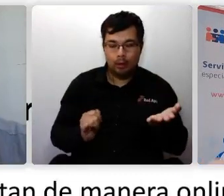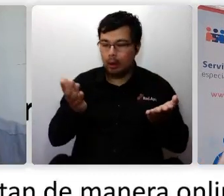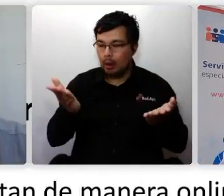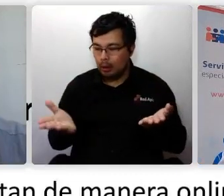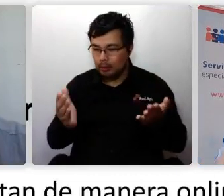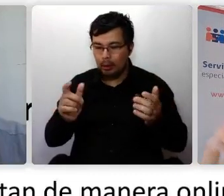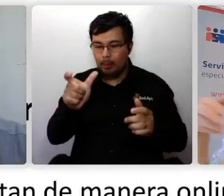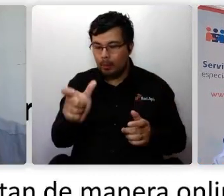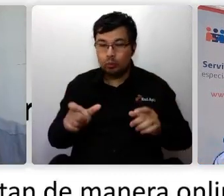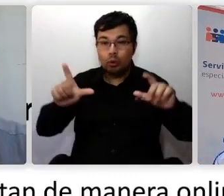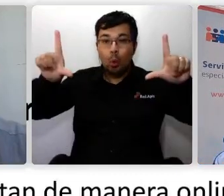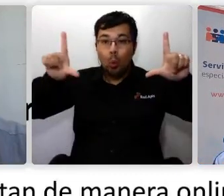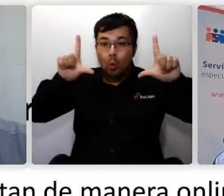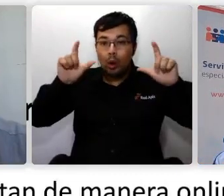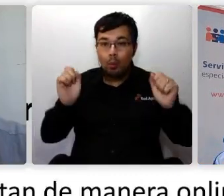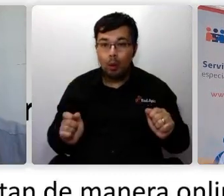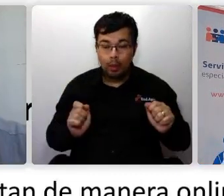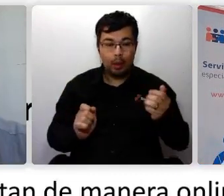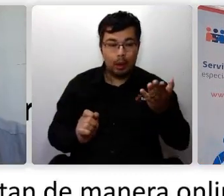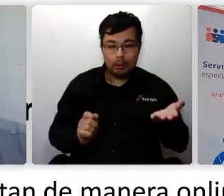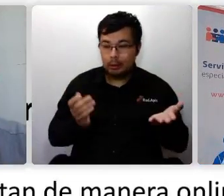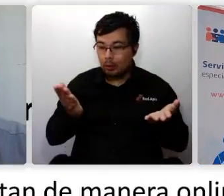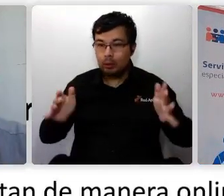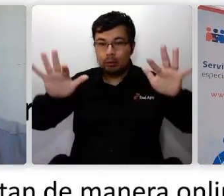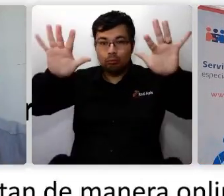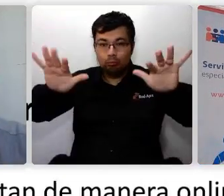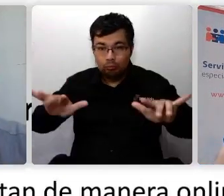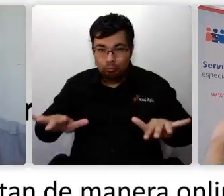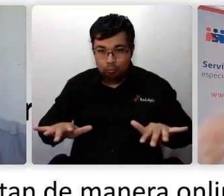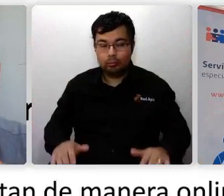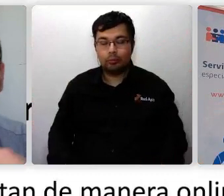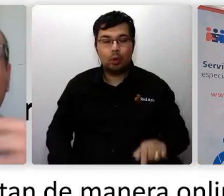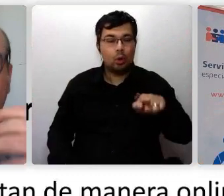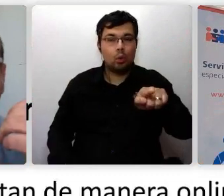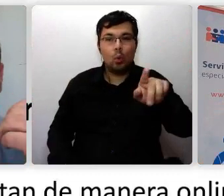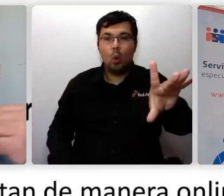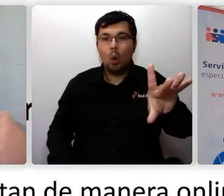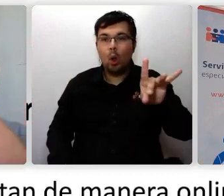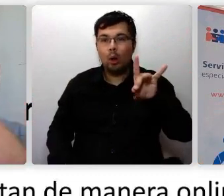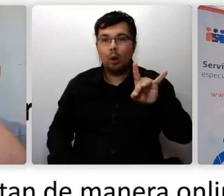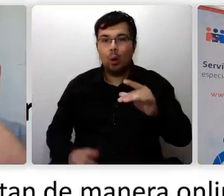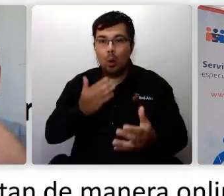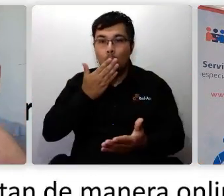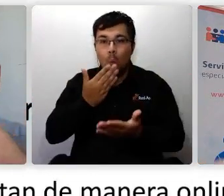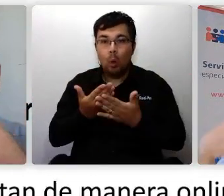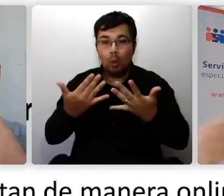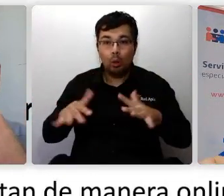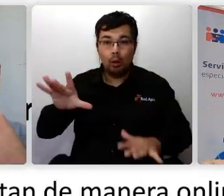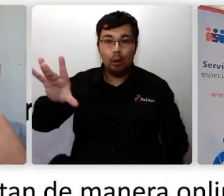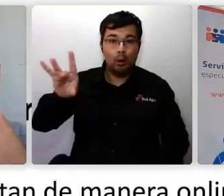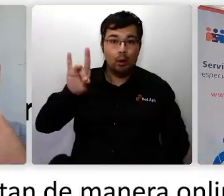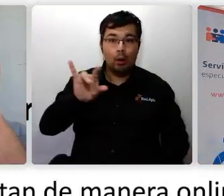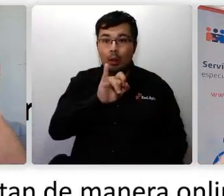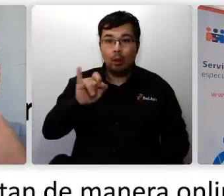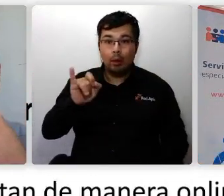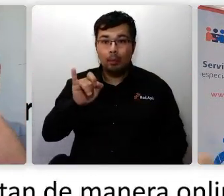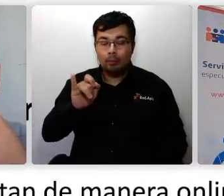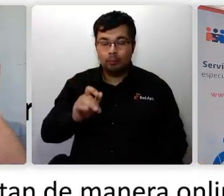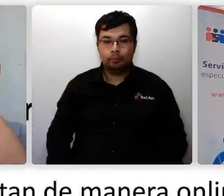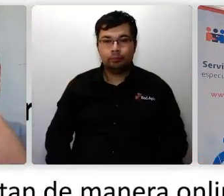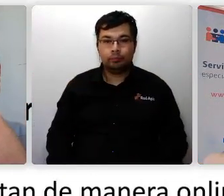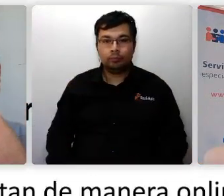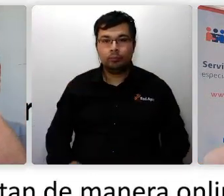así, tiene tales características. Uno elige la que más le conviene. Después que uno elige eso, tiene que hacer y obtener RUT. Nosotros le decimos